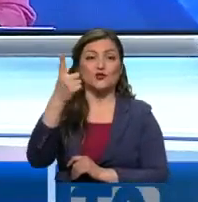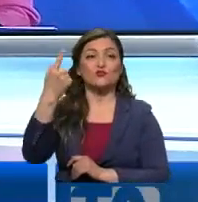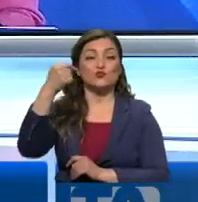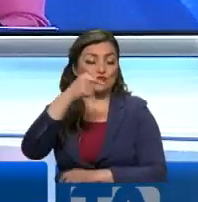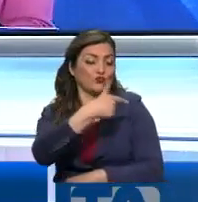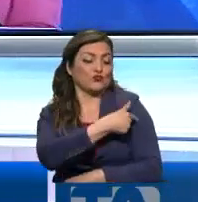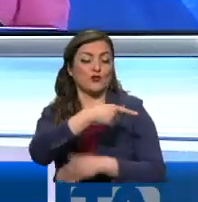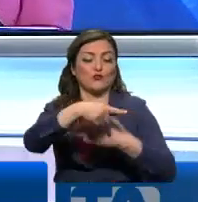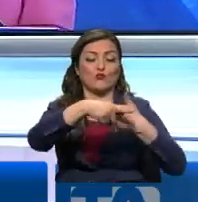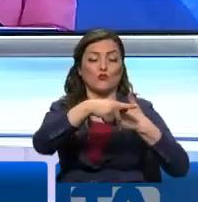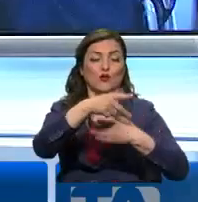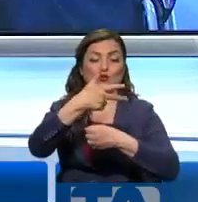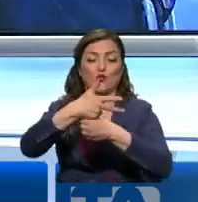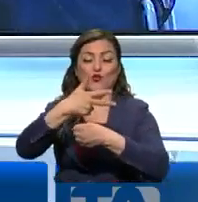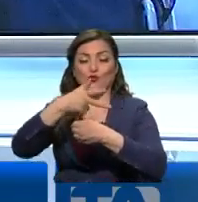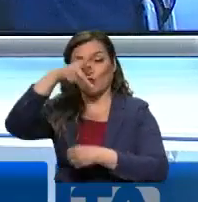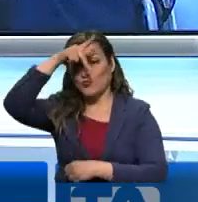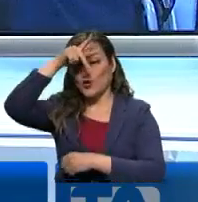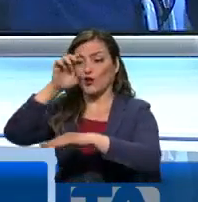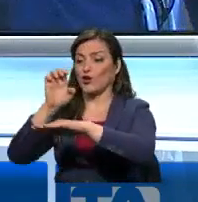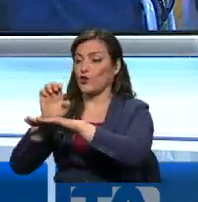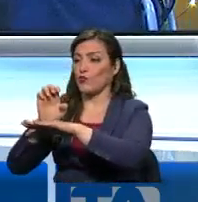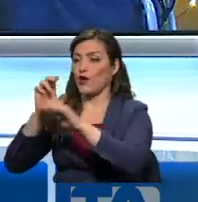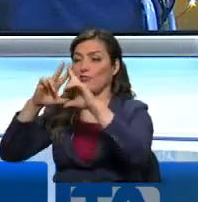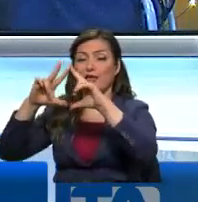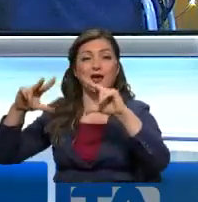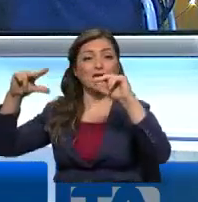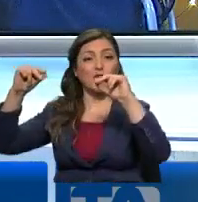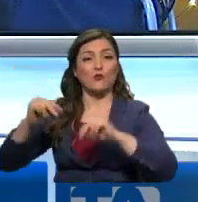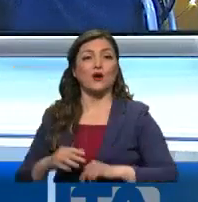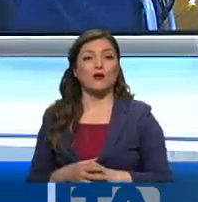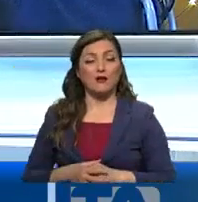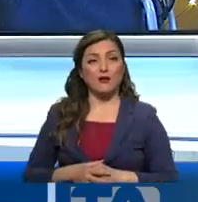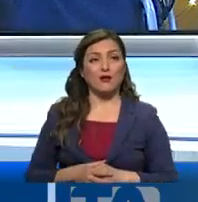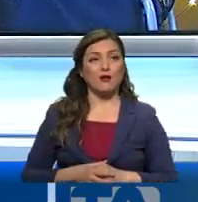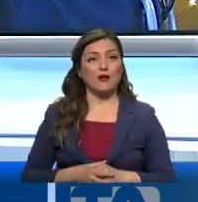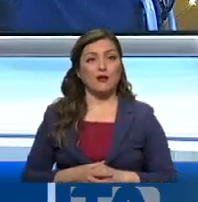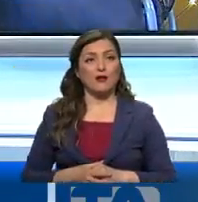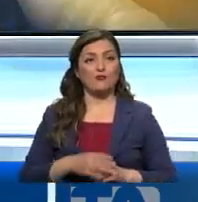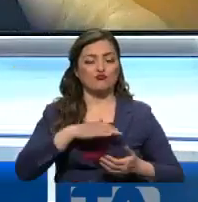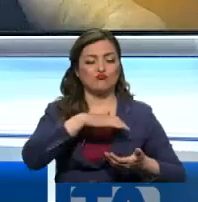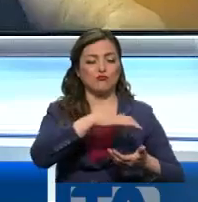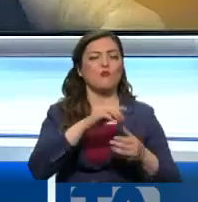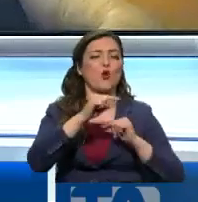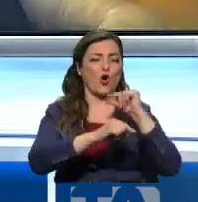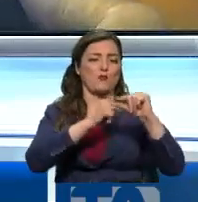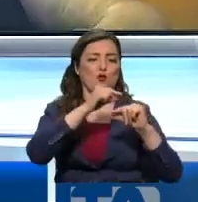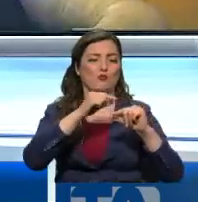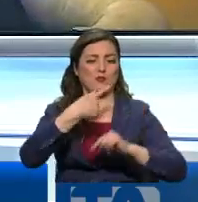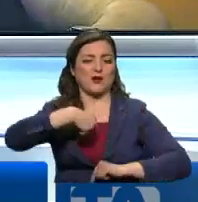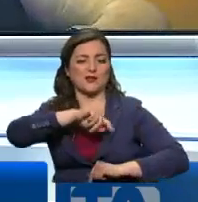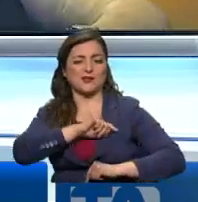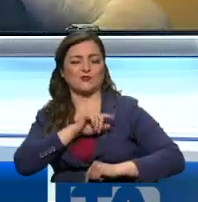vacunas a Paraguay, Guatemala, Perú, Ecuador y Nicaragua. La distribución será progresiva a medida que España ponga